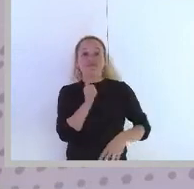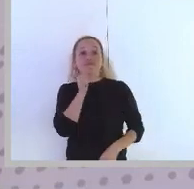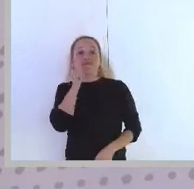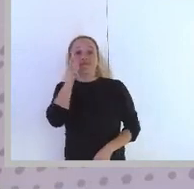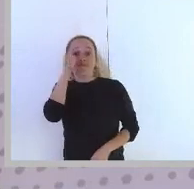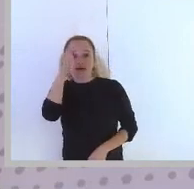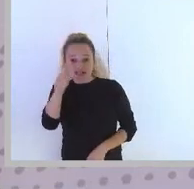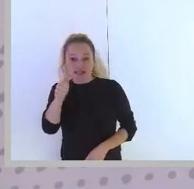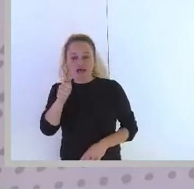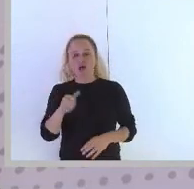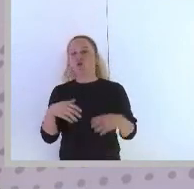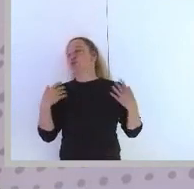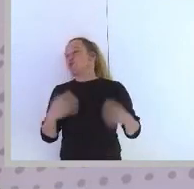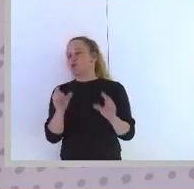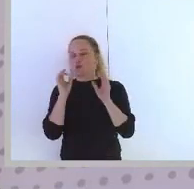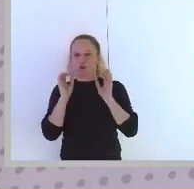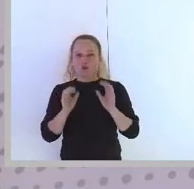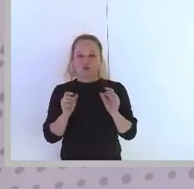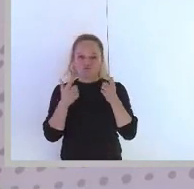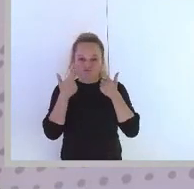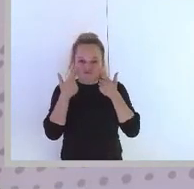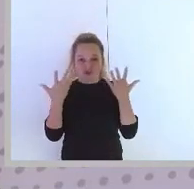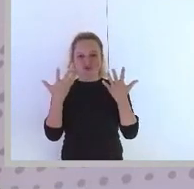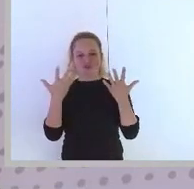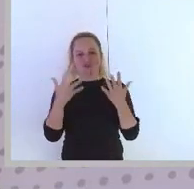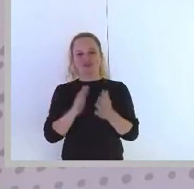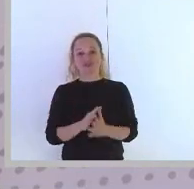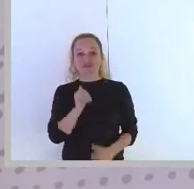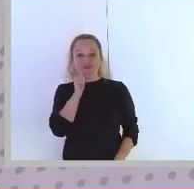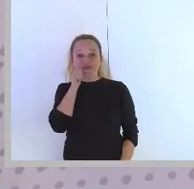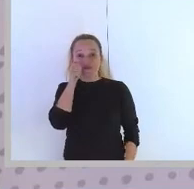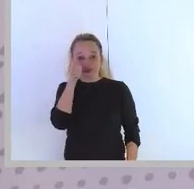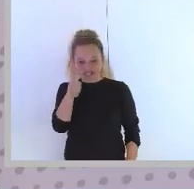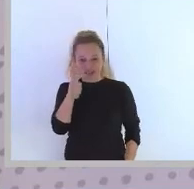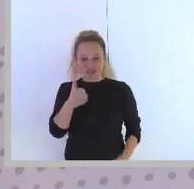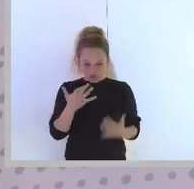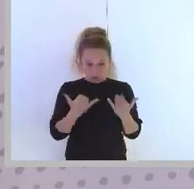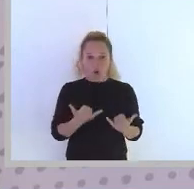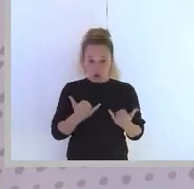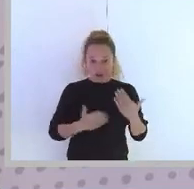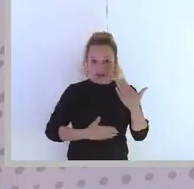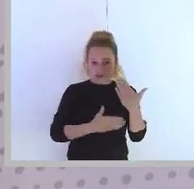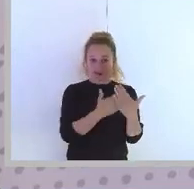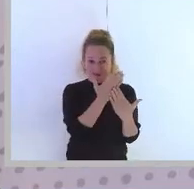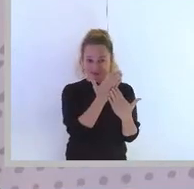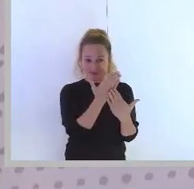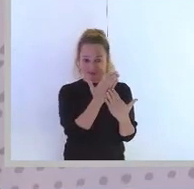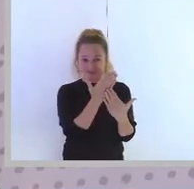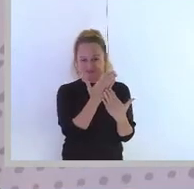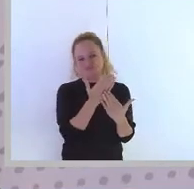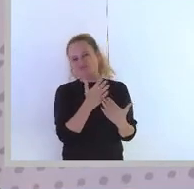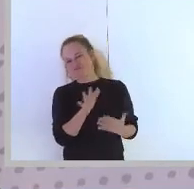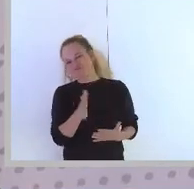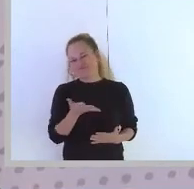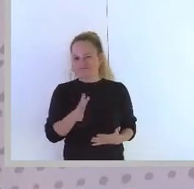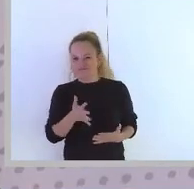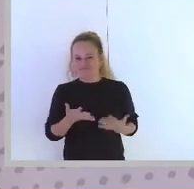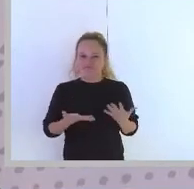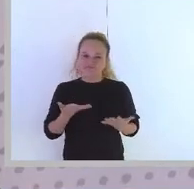es extraordinario. Vamos a arrancar, hoy vamos a tener las,